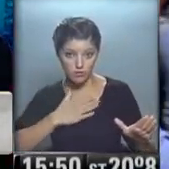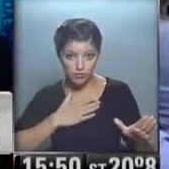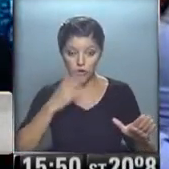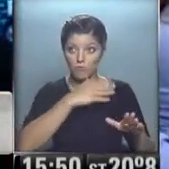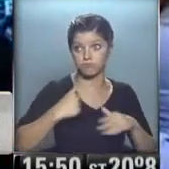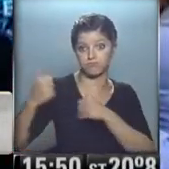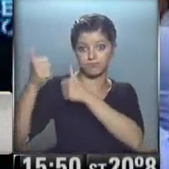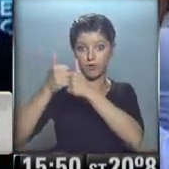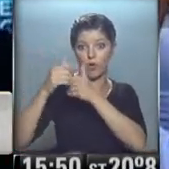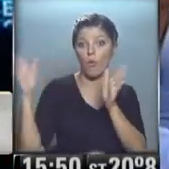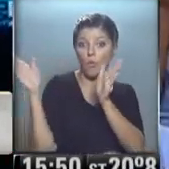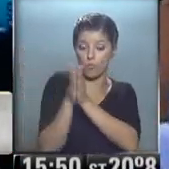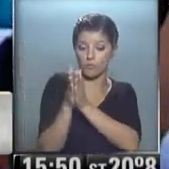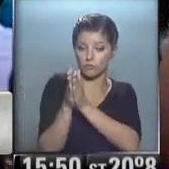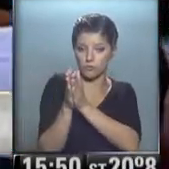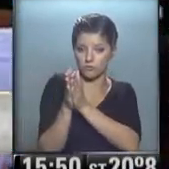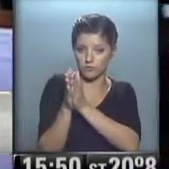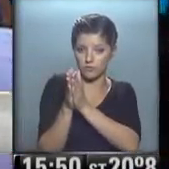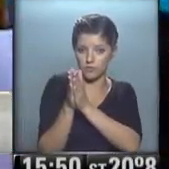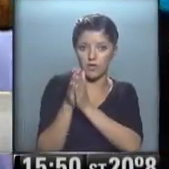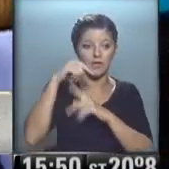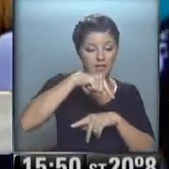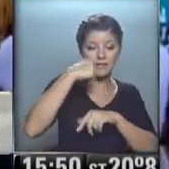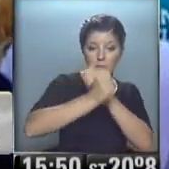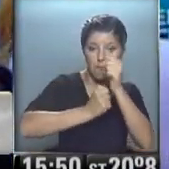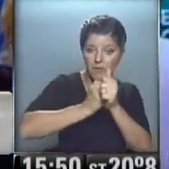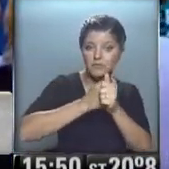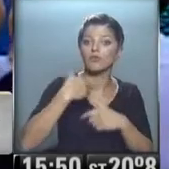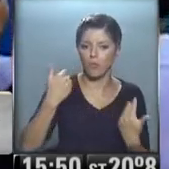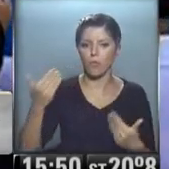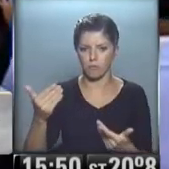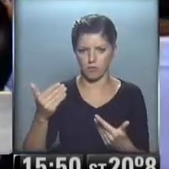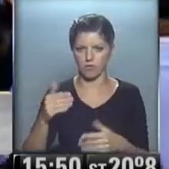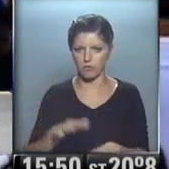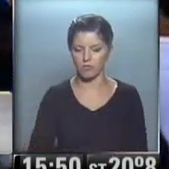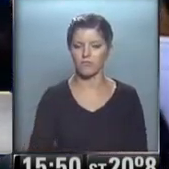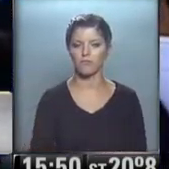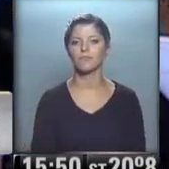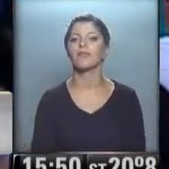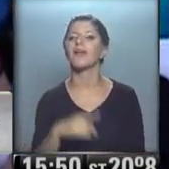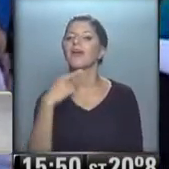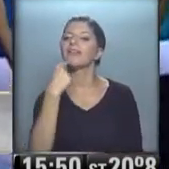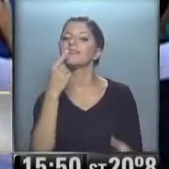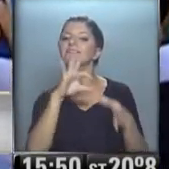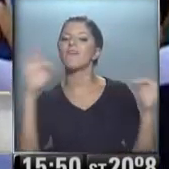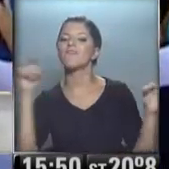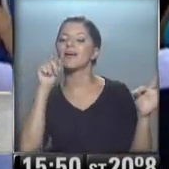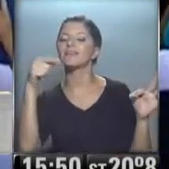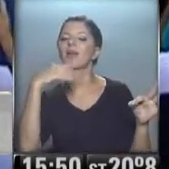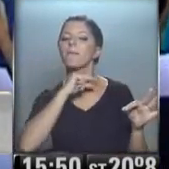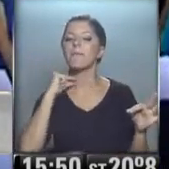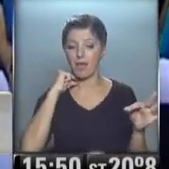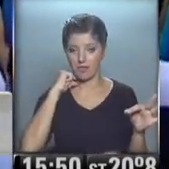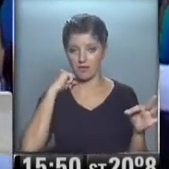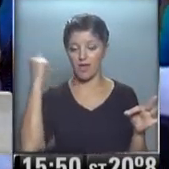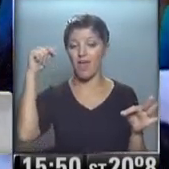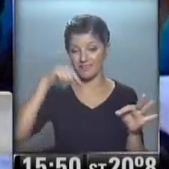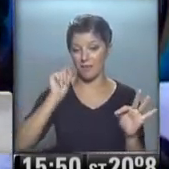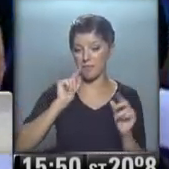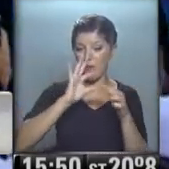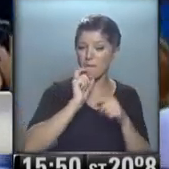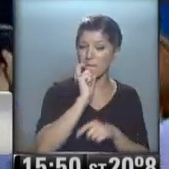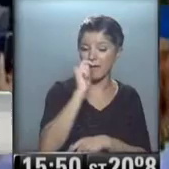de poder justamente llevar adelante esta empresa, estoy a su disposición, decía el padre Mujica, palabras que hoy